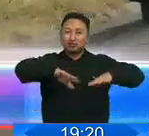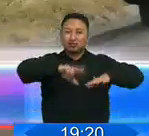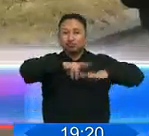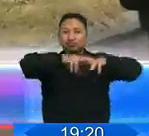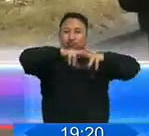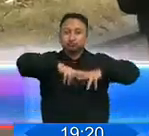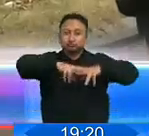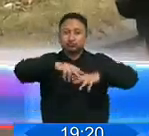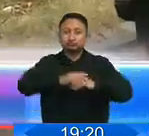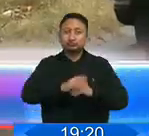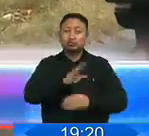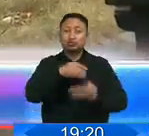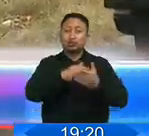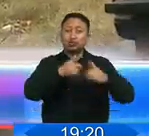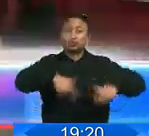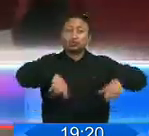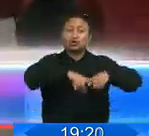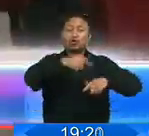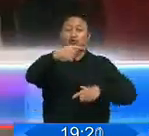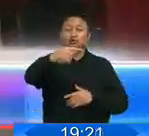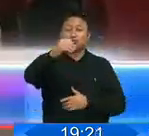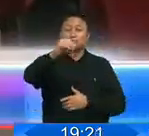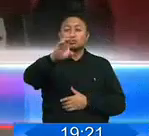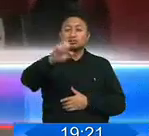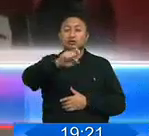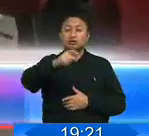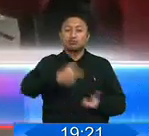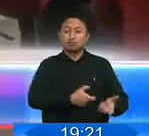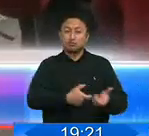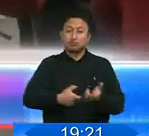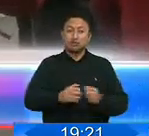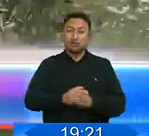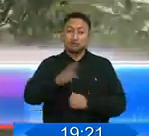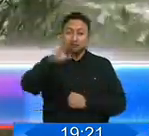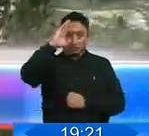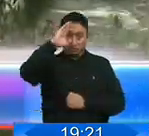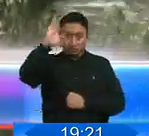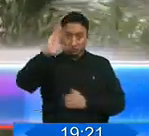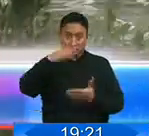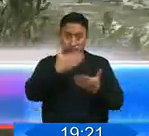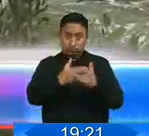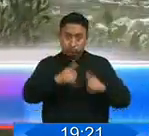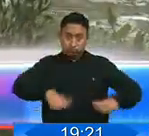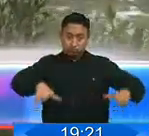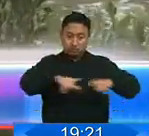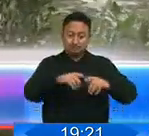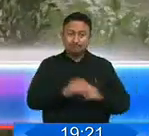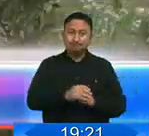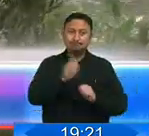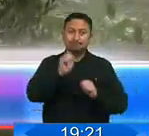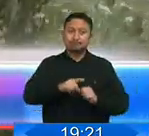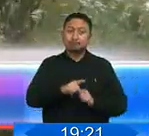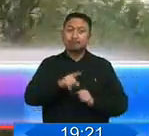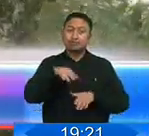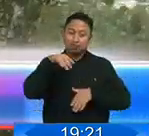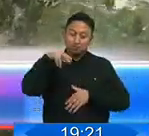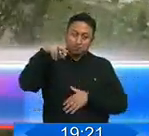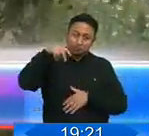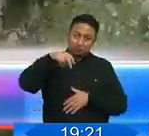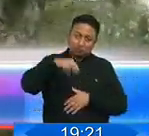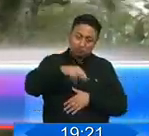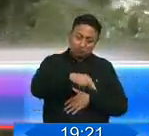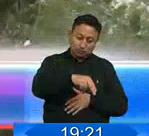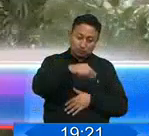palos al sitio llegaron un informados del goe bomberos y policías de servicio urbano los rescatistas tuvieron que ingresar al agua para poder